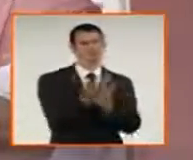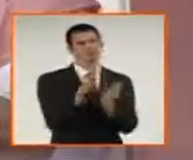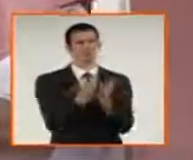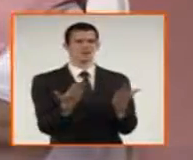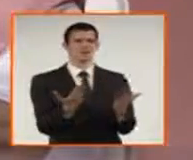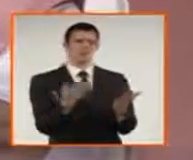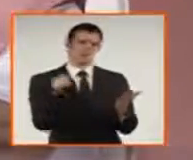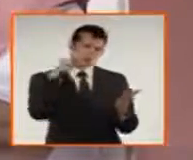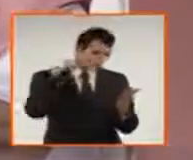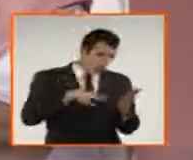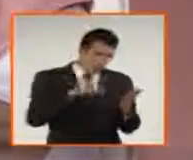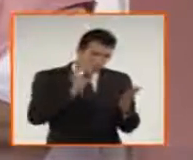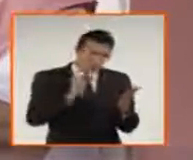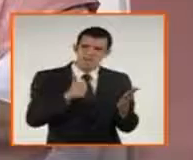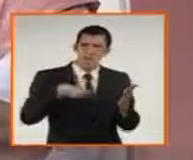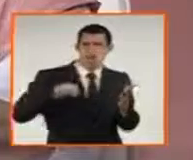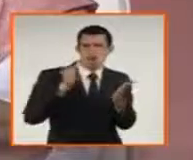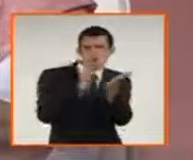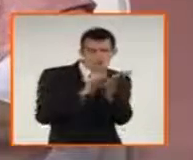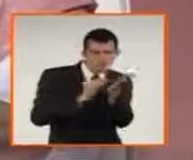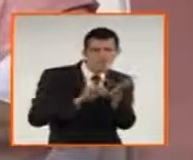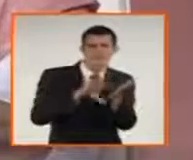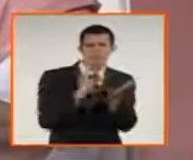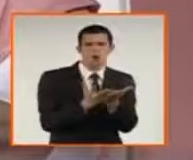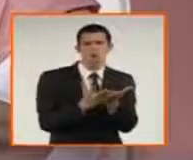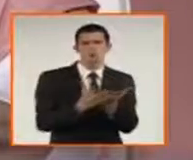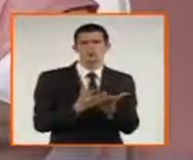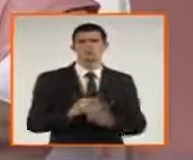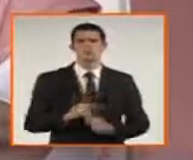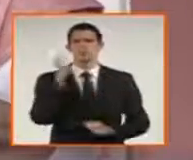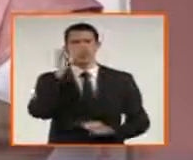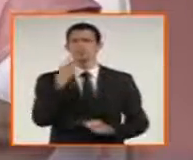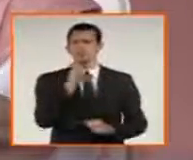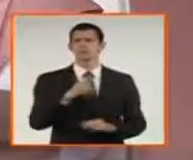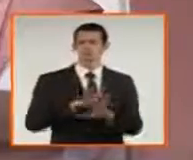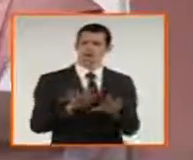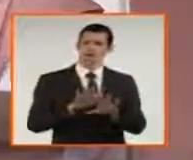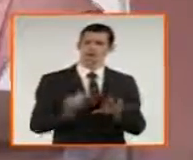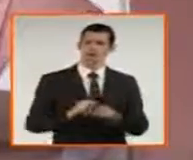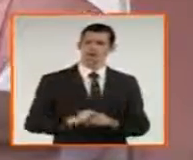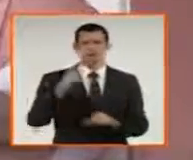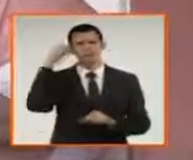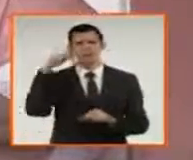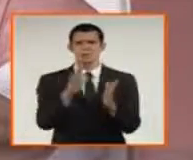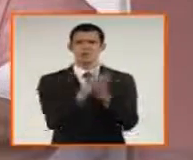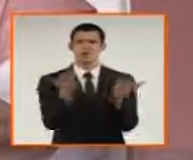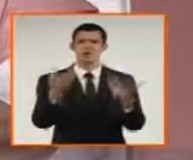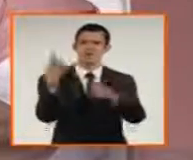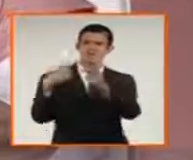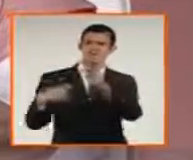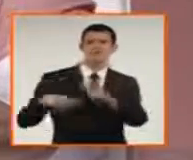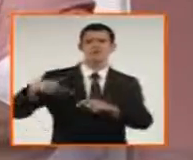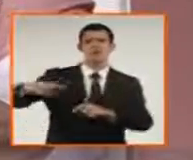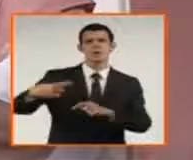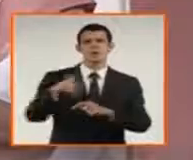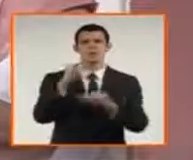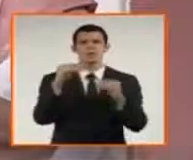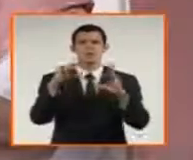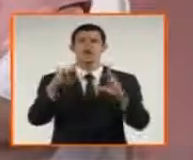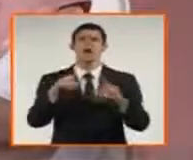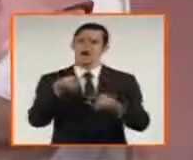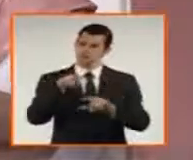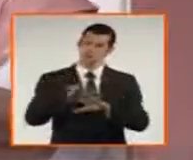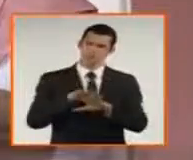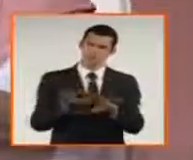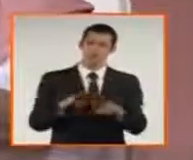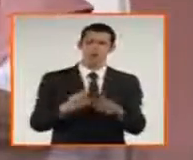que en los estanquillos donde ya se venden los periódicos, pues ya está disponible el proyecto impreso, que es muy importante porque no todas